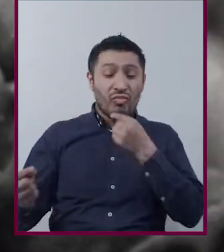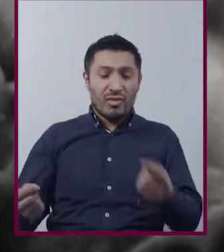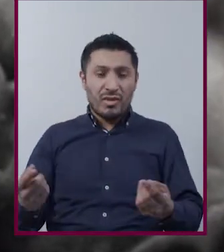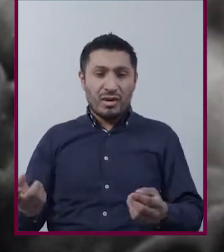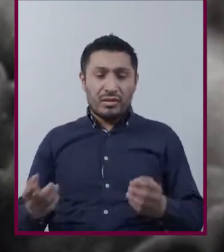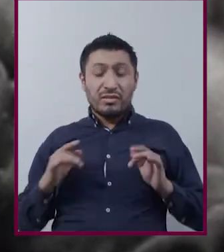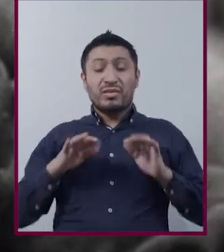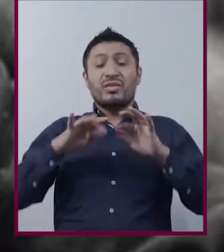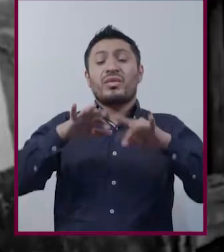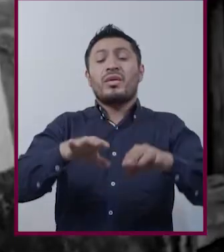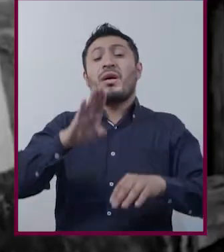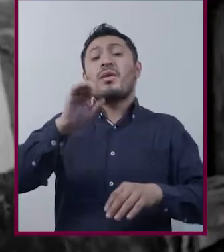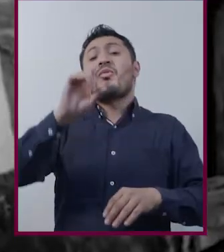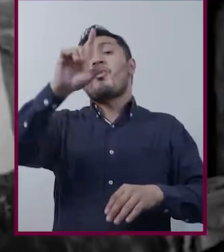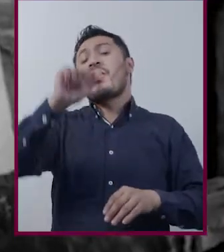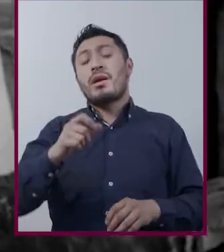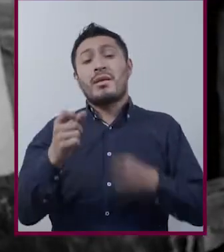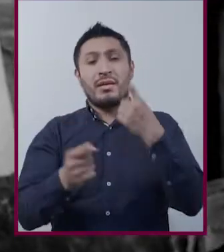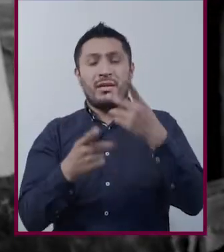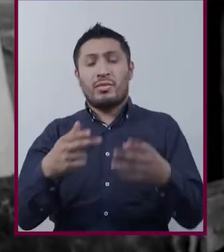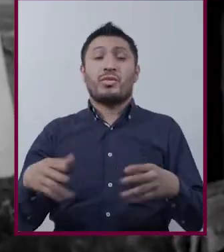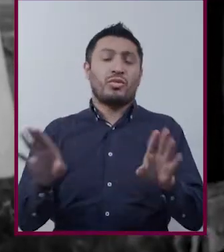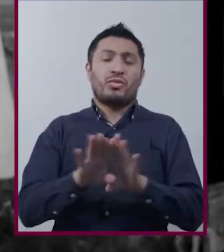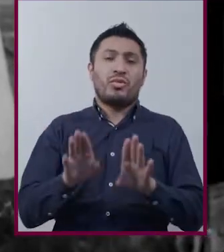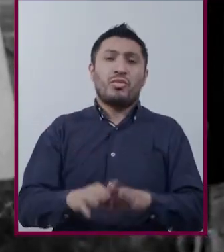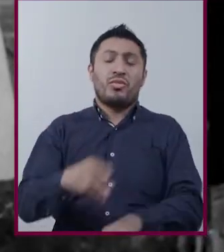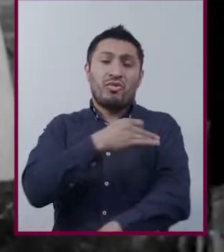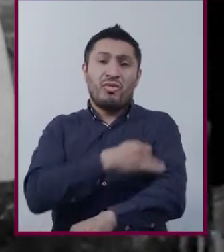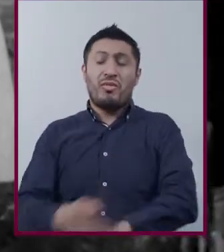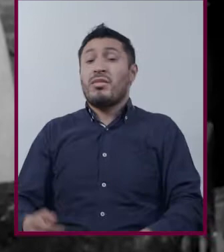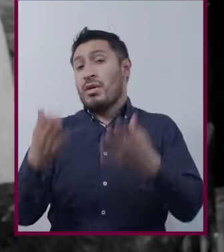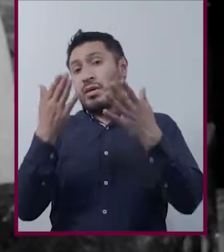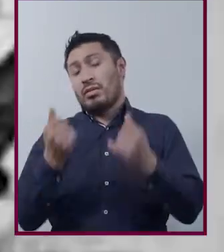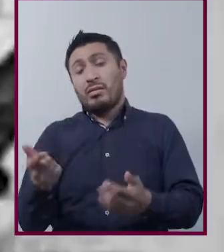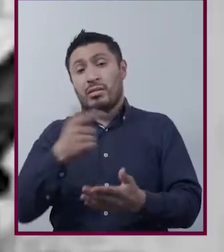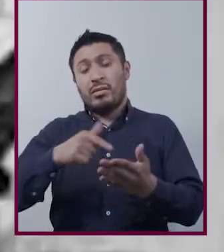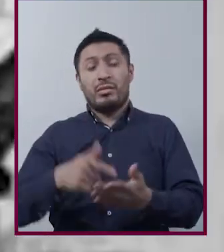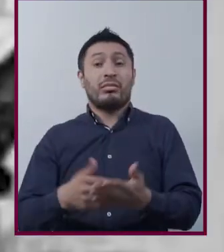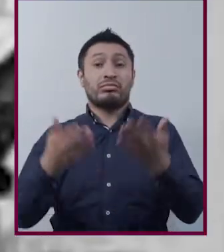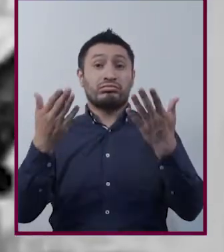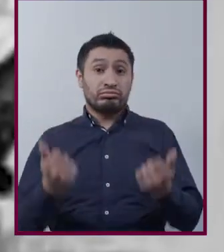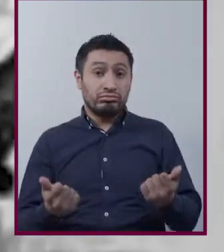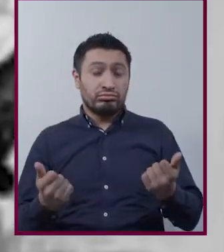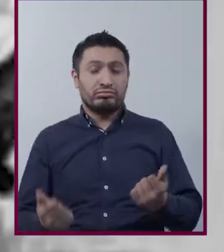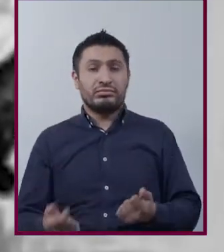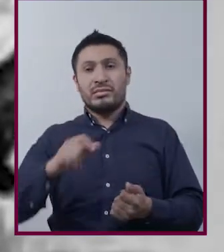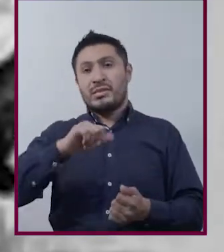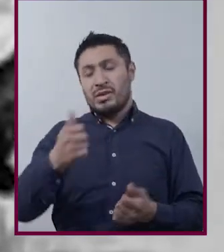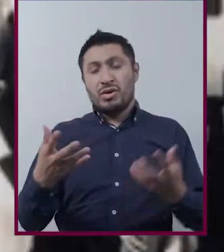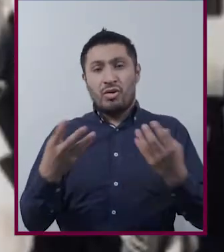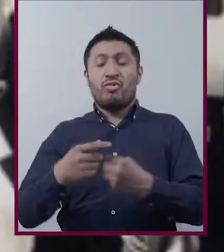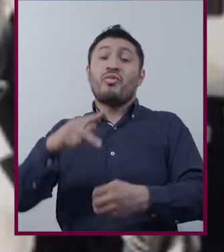la bola. Algunos por ser huérfanos y no tener un mejor lugar a donde ir, otros al lado de sus